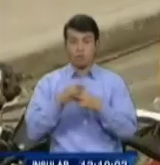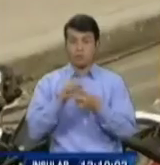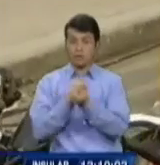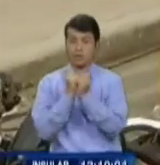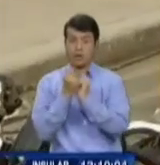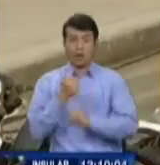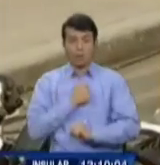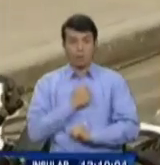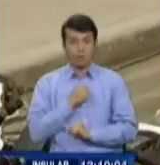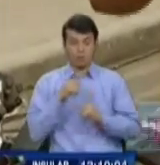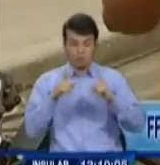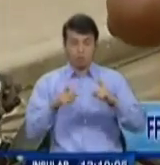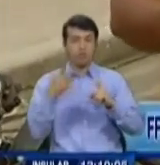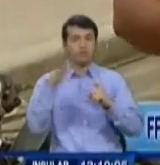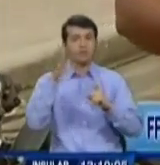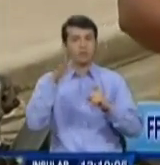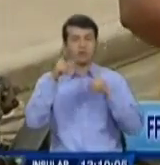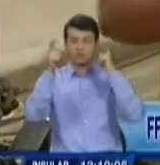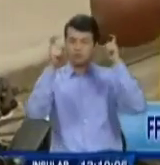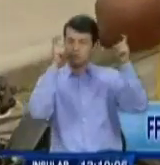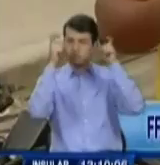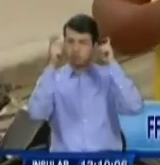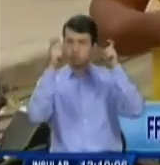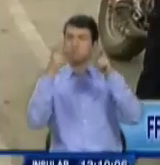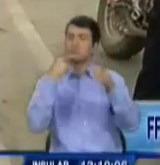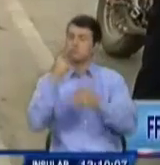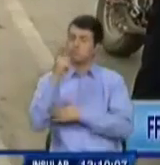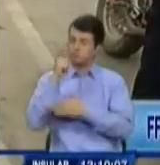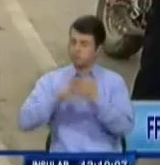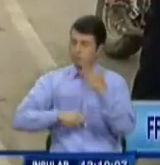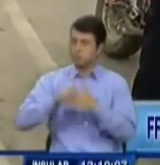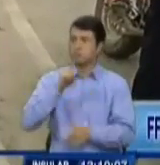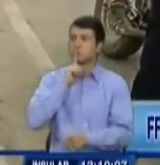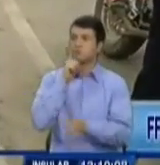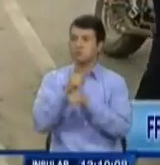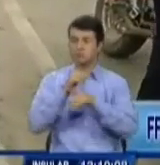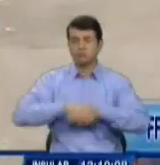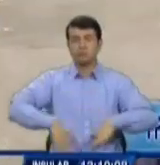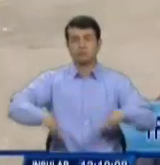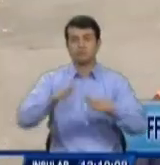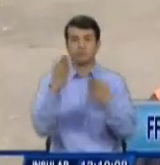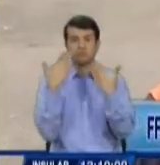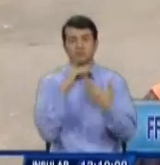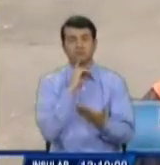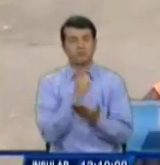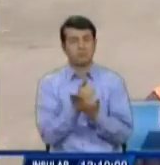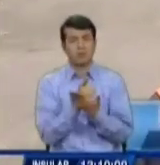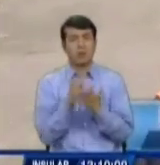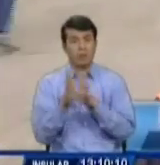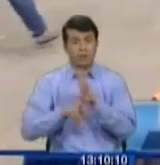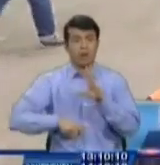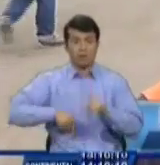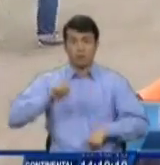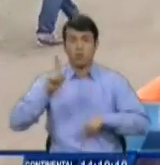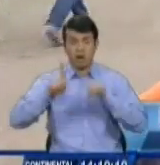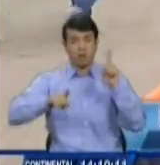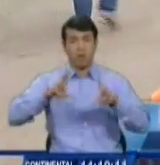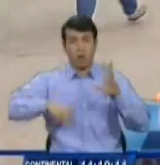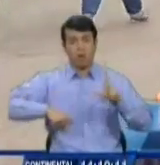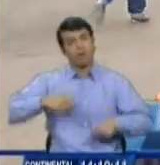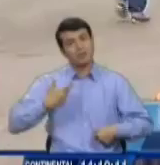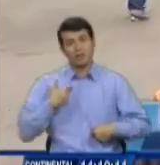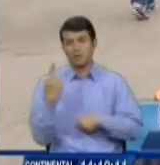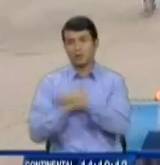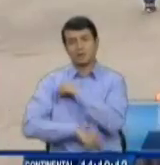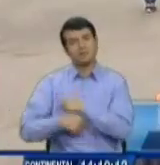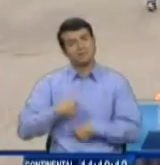embargo, aprueba estos controles emprendidos por la CTE en la periferia de Guayaquil. Por la delincuencia está muy bien, aunque uno también cae, pero ya,